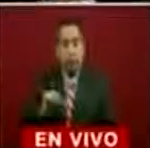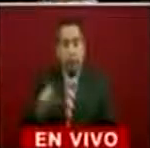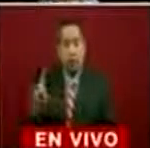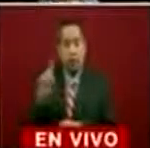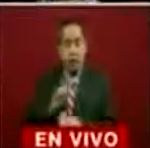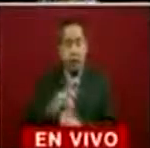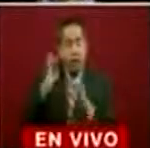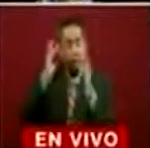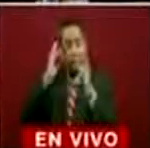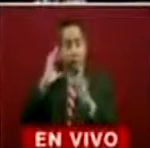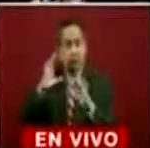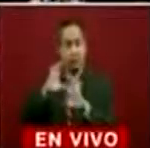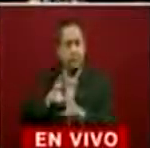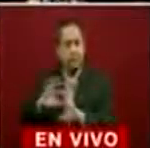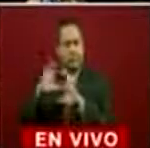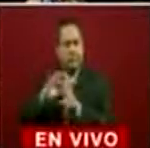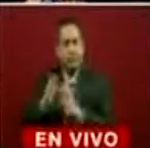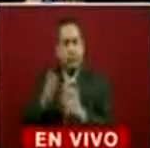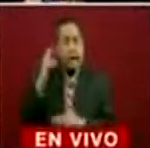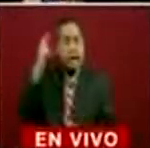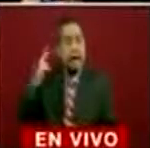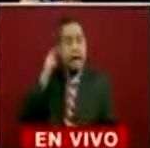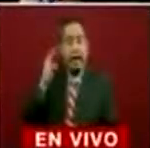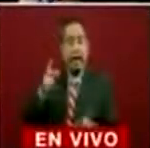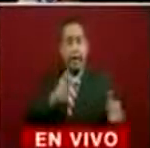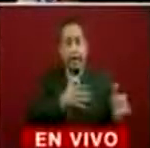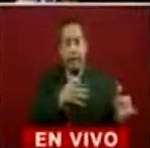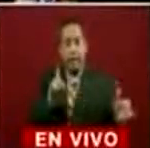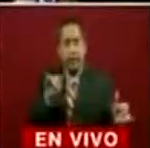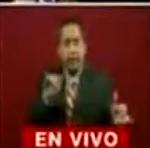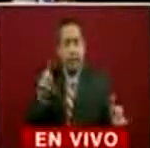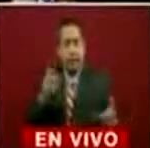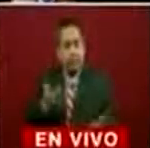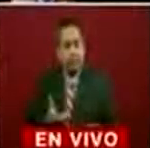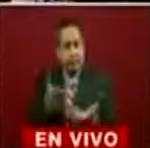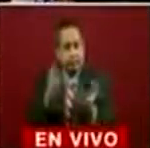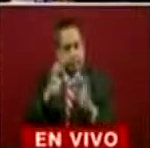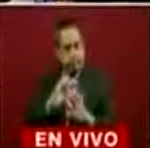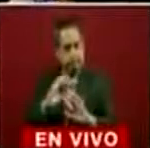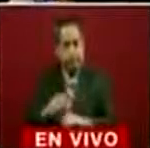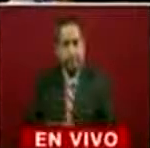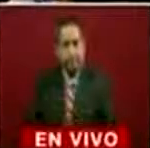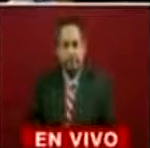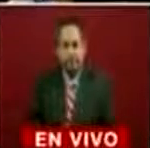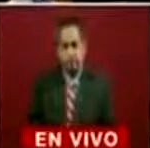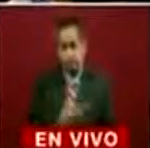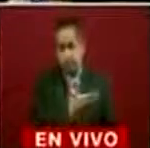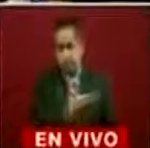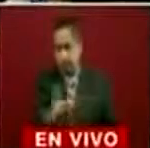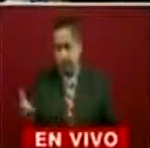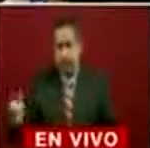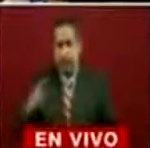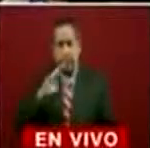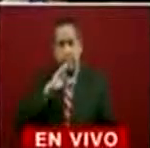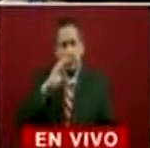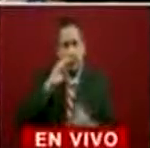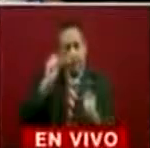domingo, así que felicidades y les dejamos con imágenes y música de mariachis.